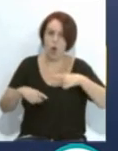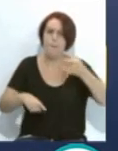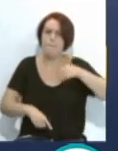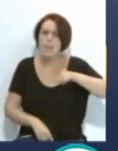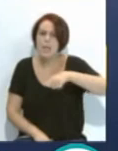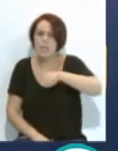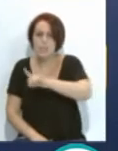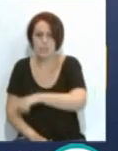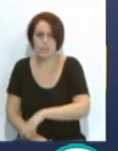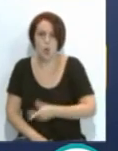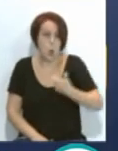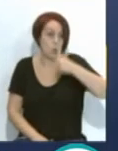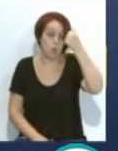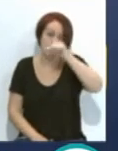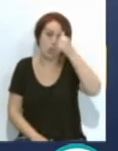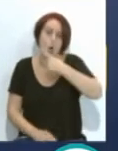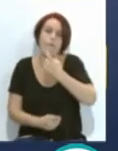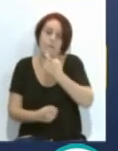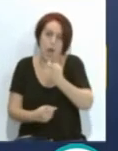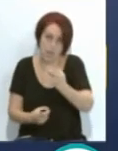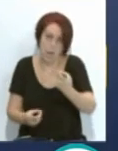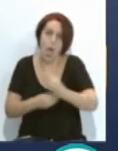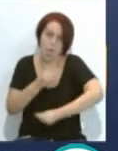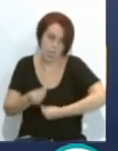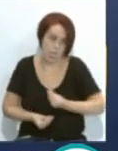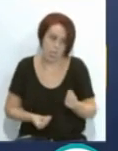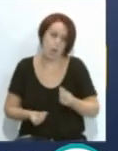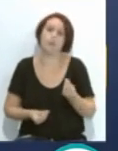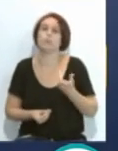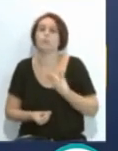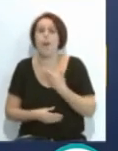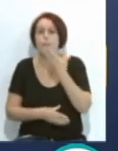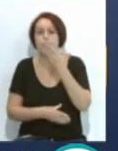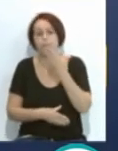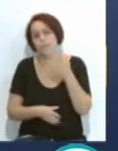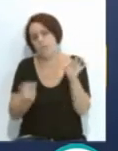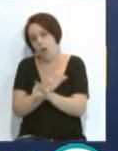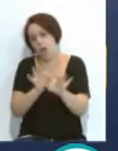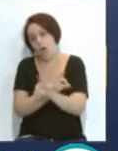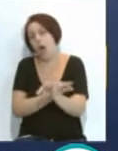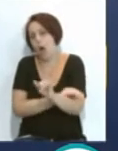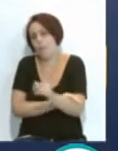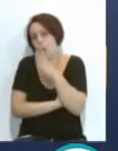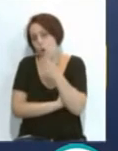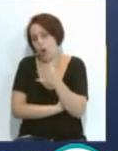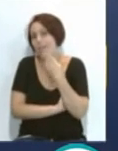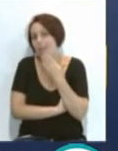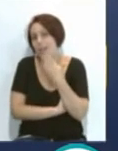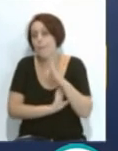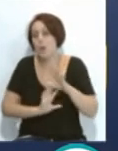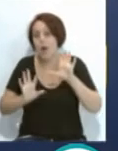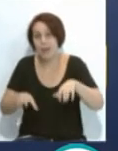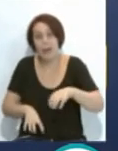Es un chico que todavía le queda por hacer, comete todavía errores, obvio, por la edad que tiene, pero el Cádiz B está para